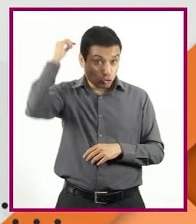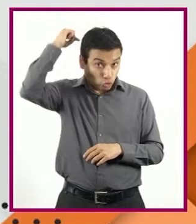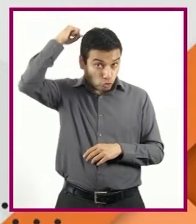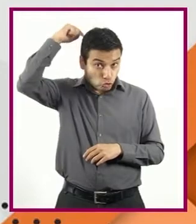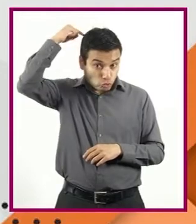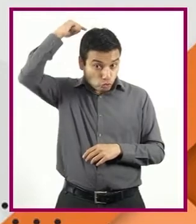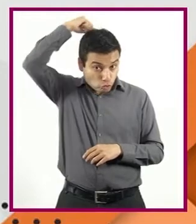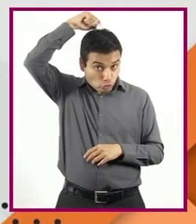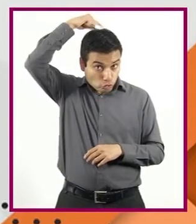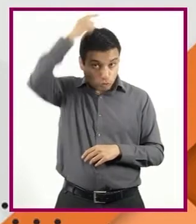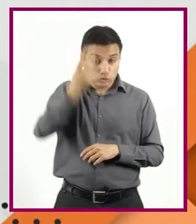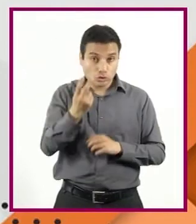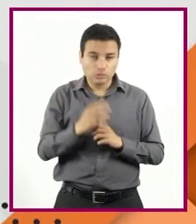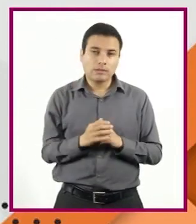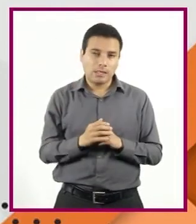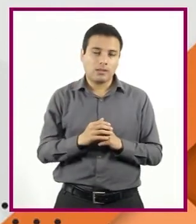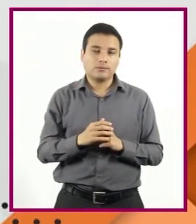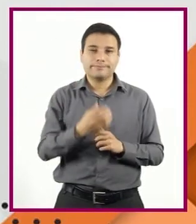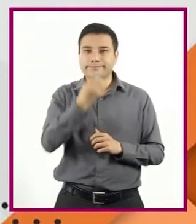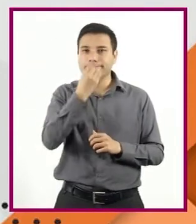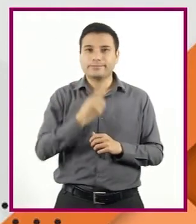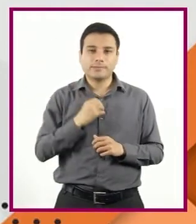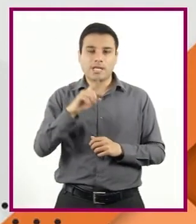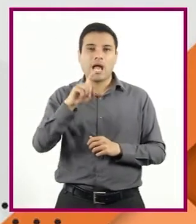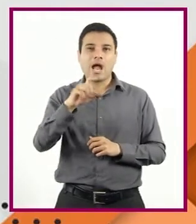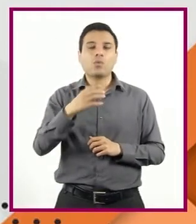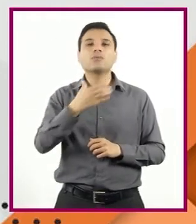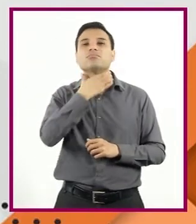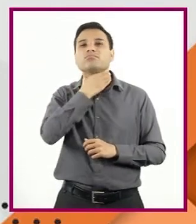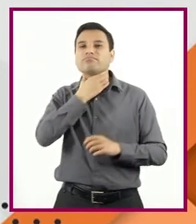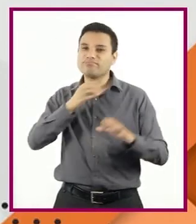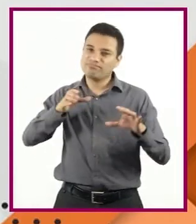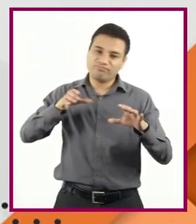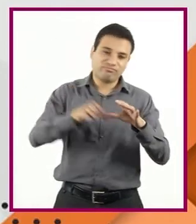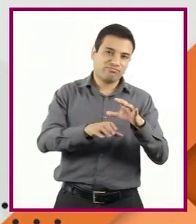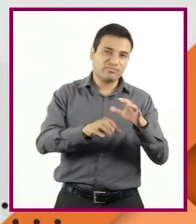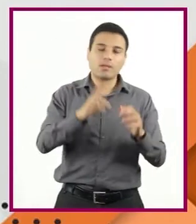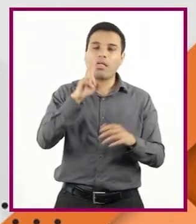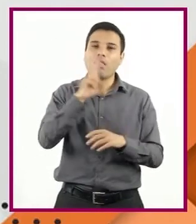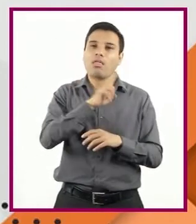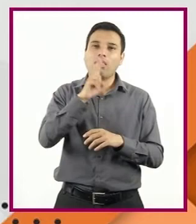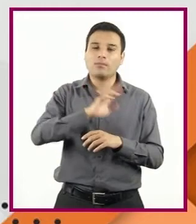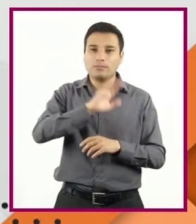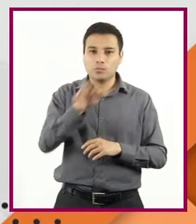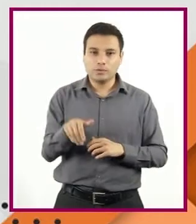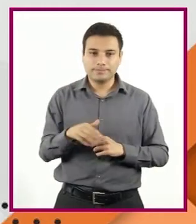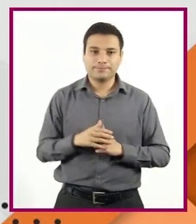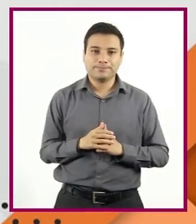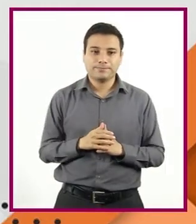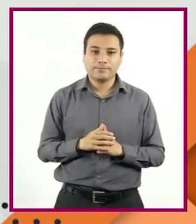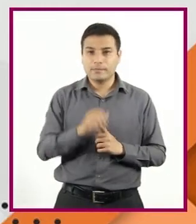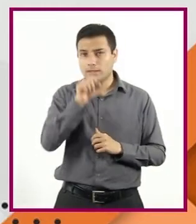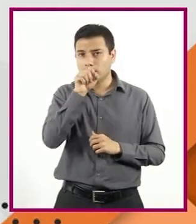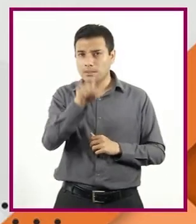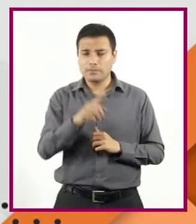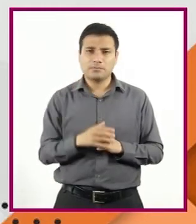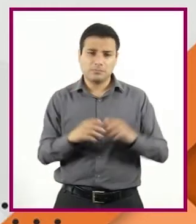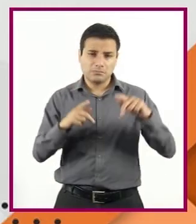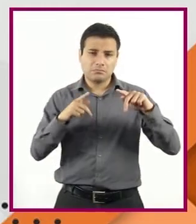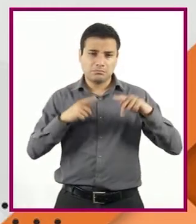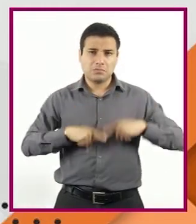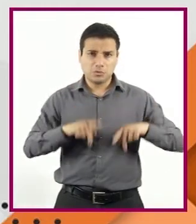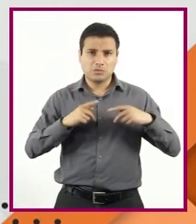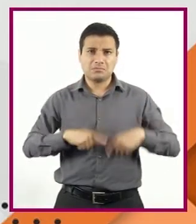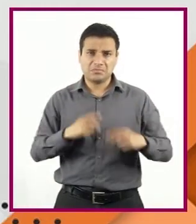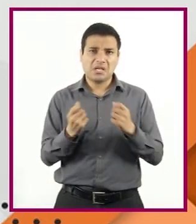También había otras prácticas ligadas a esto, que no conllevaban la muerte de quien ofrecía su sangre, pues